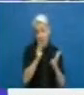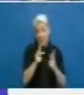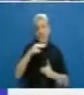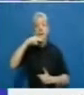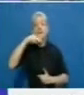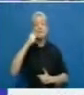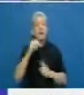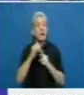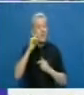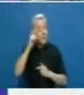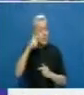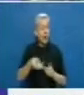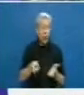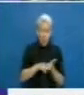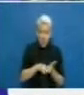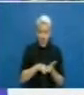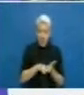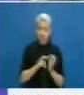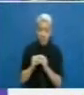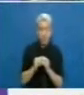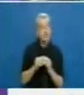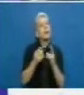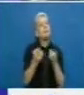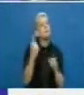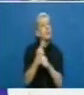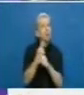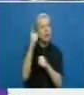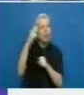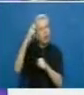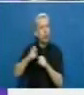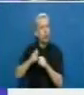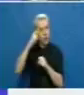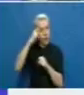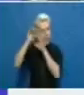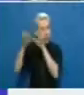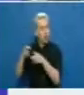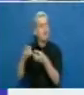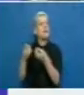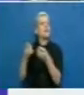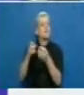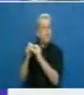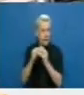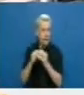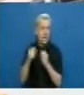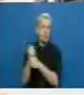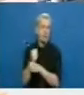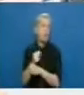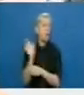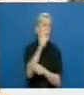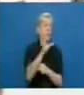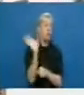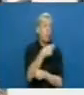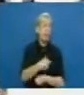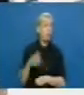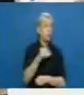estas características, necesitamos aprobación del Congreso. Y allí tienen que participar todos los gobernadores. Vamos a estar atentos.